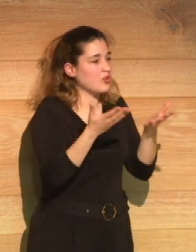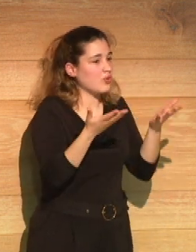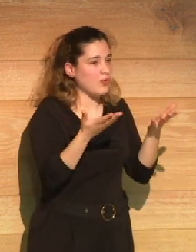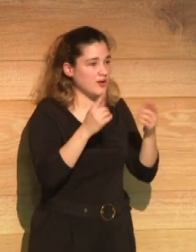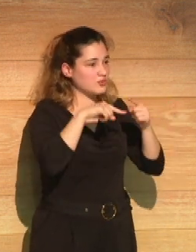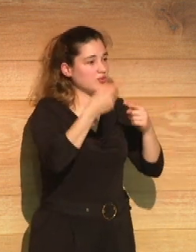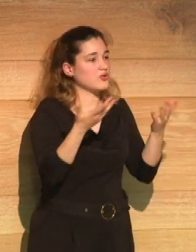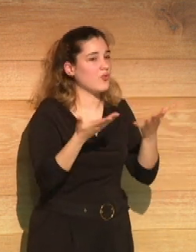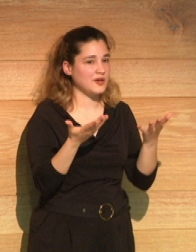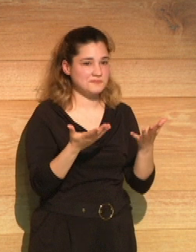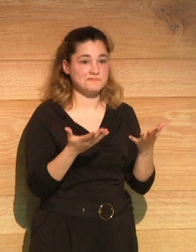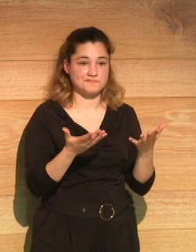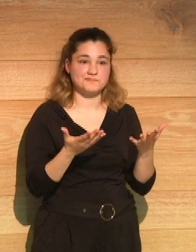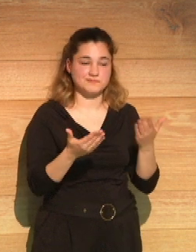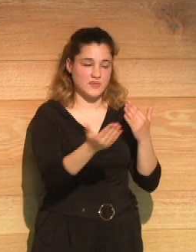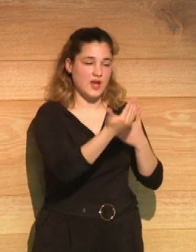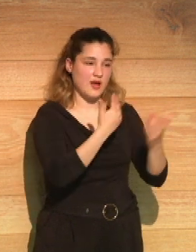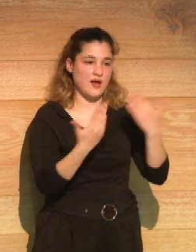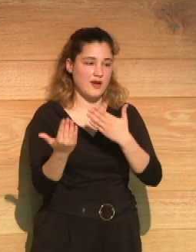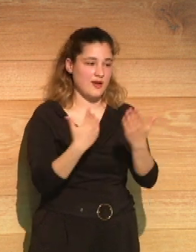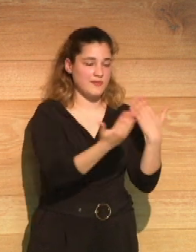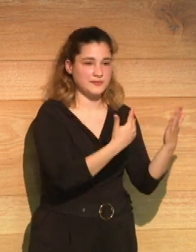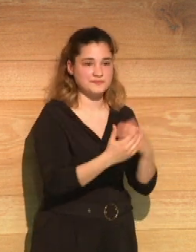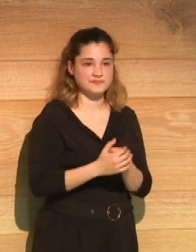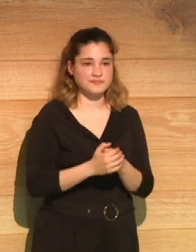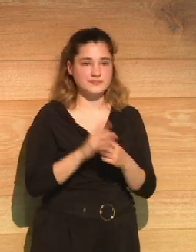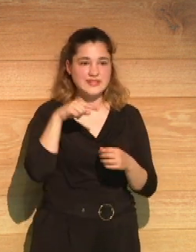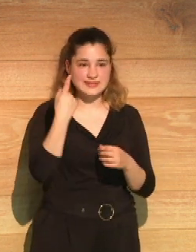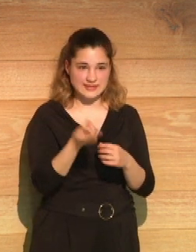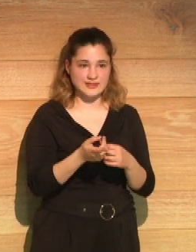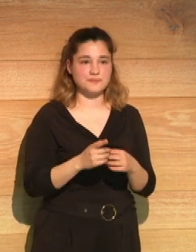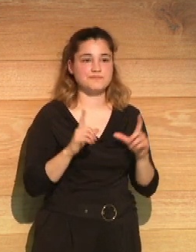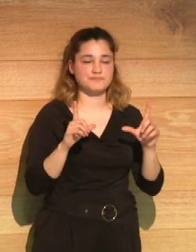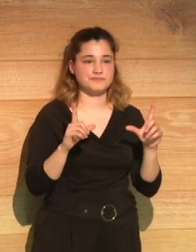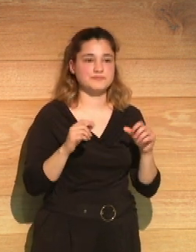Ok, a ver, la siguiente.